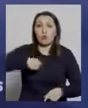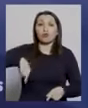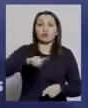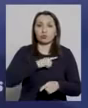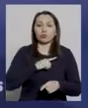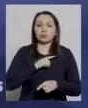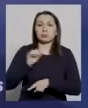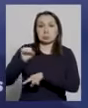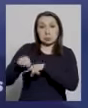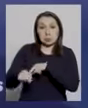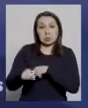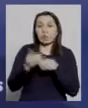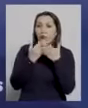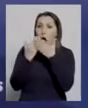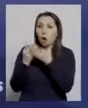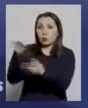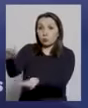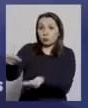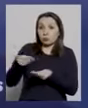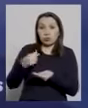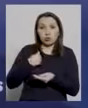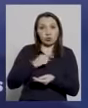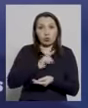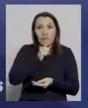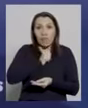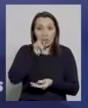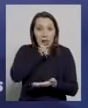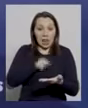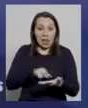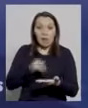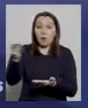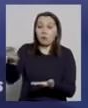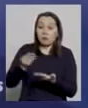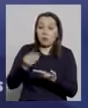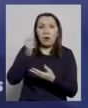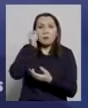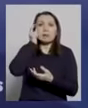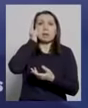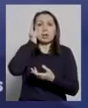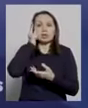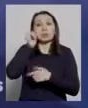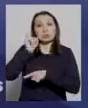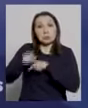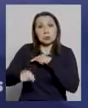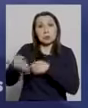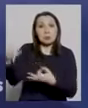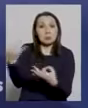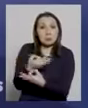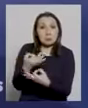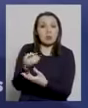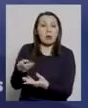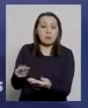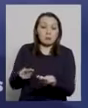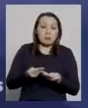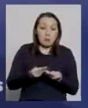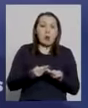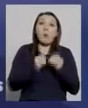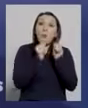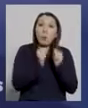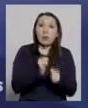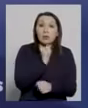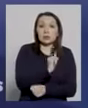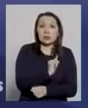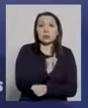vamos a estudiar el documento, yo no lo he leído, y vamos a acoger obviamente las sugerencias que